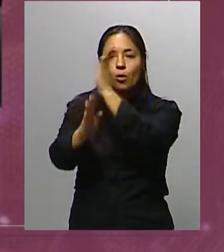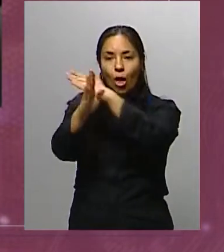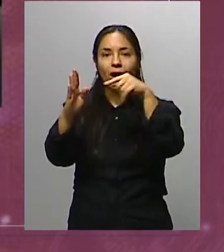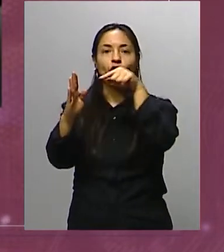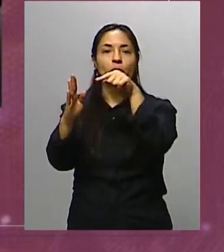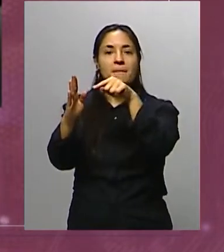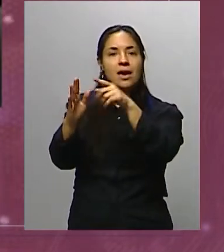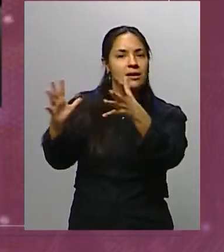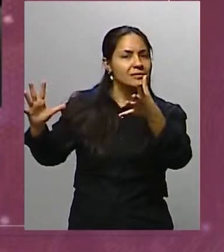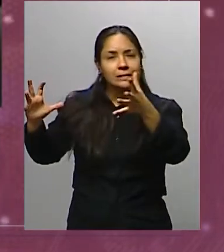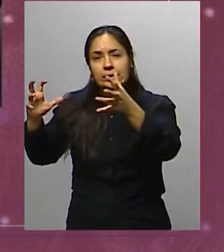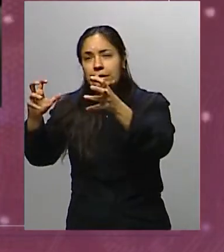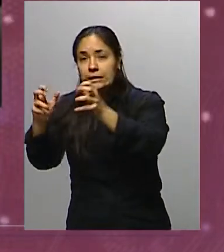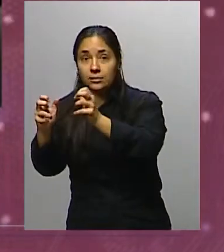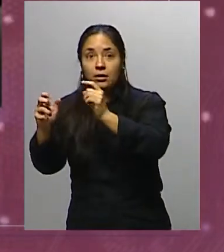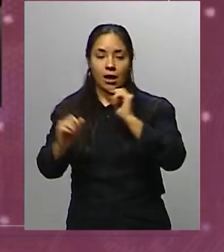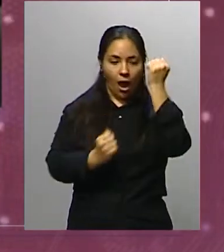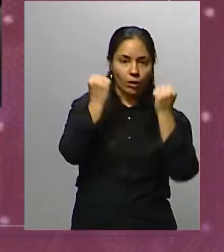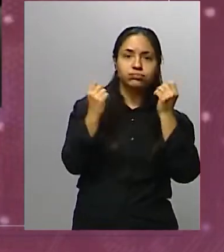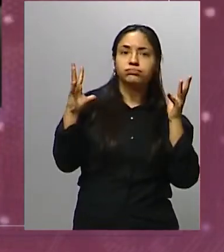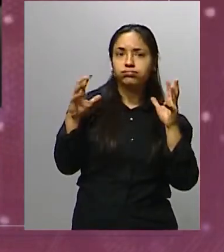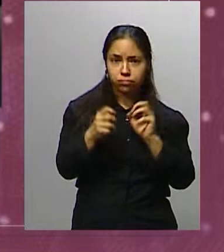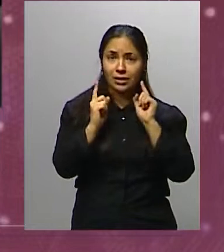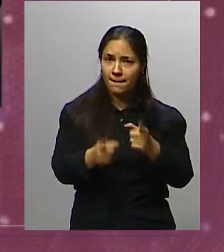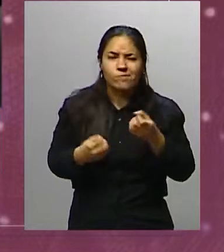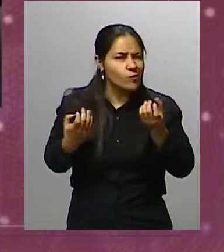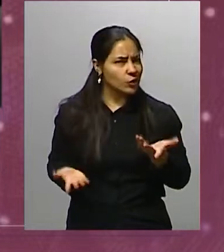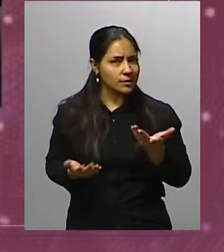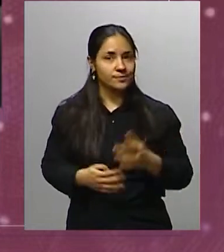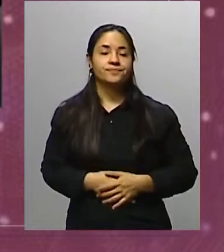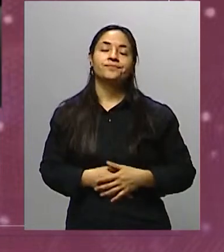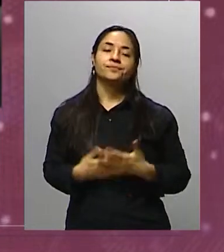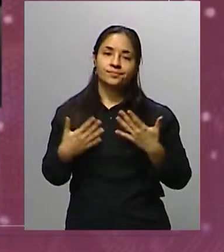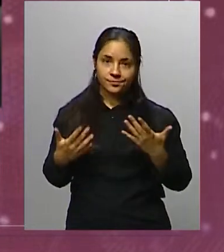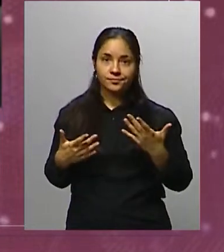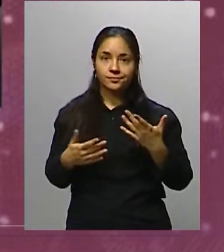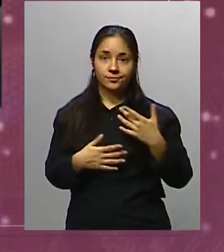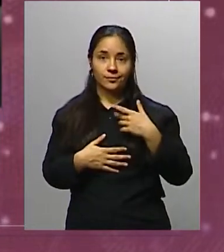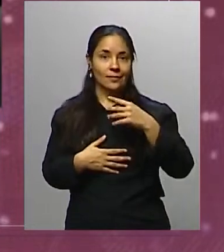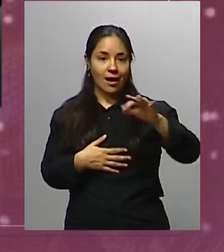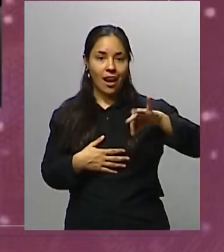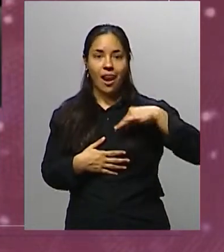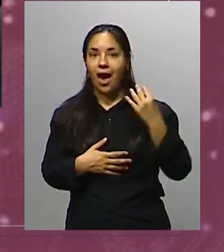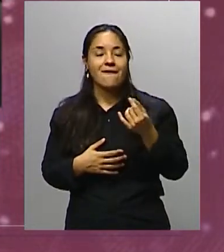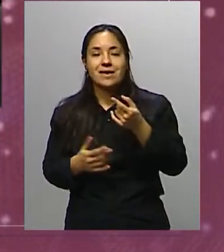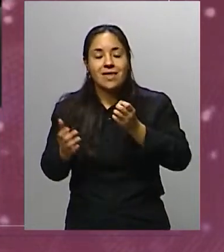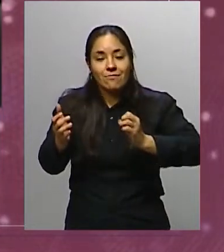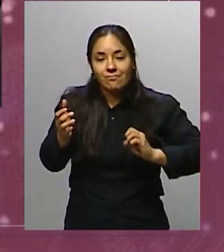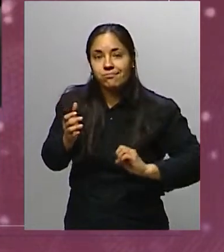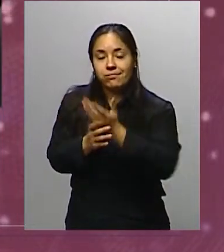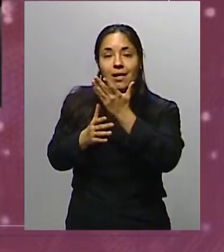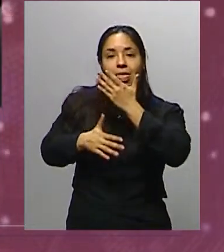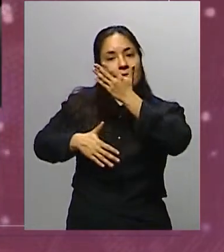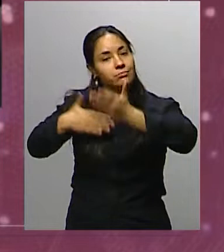economía de una región? Bueno, en principio, en general, la vida surge y se